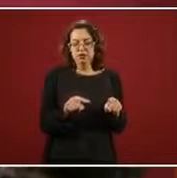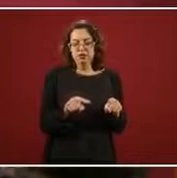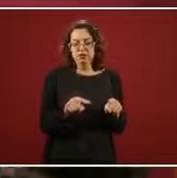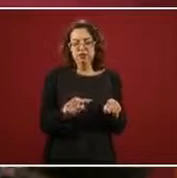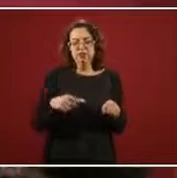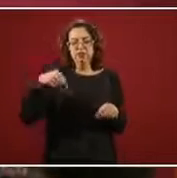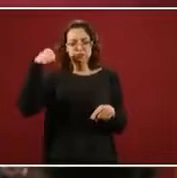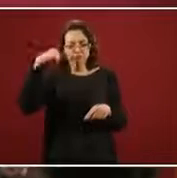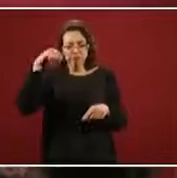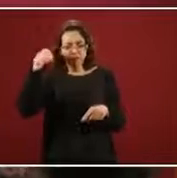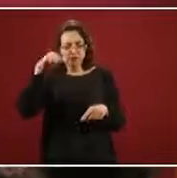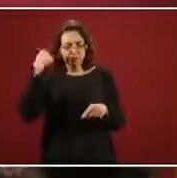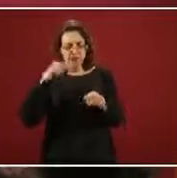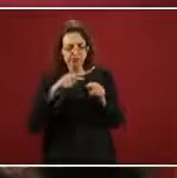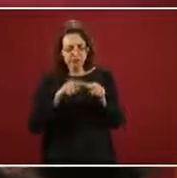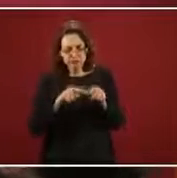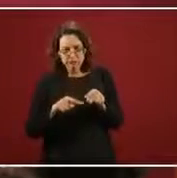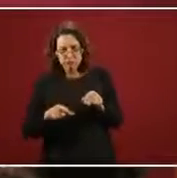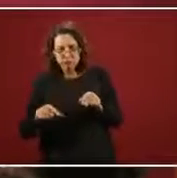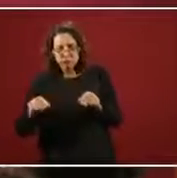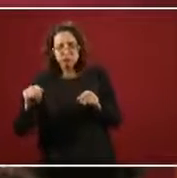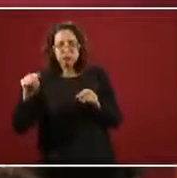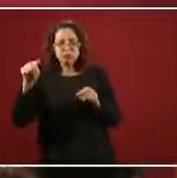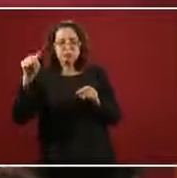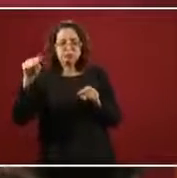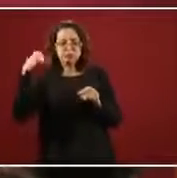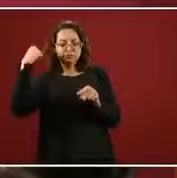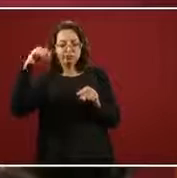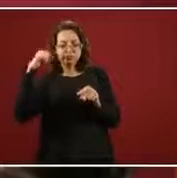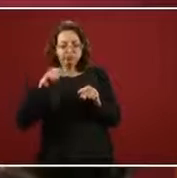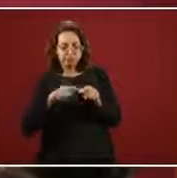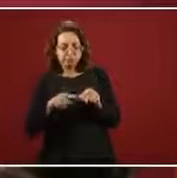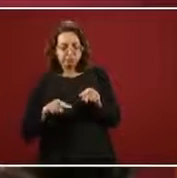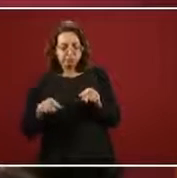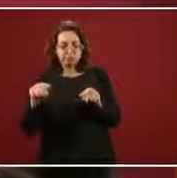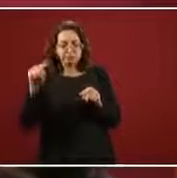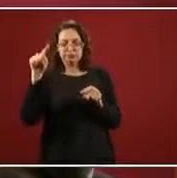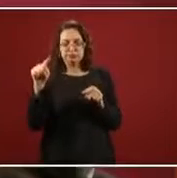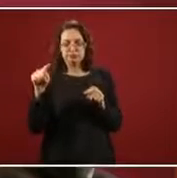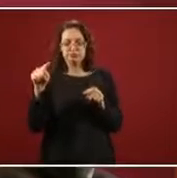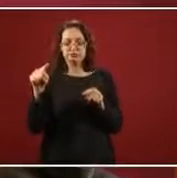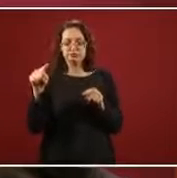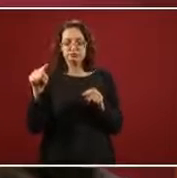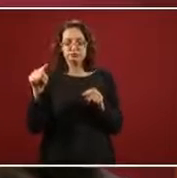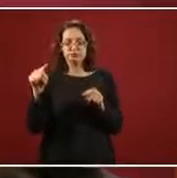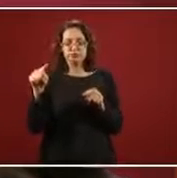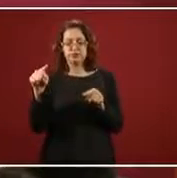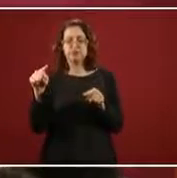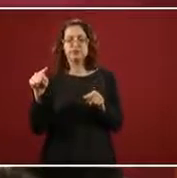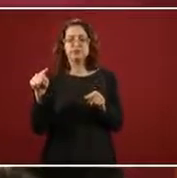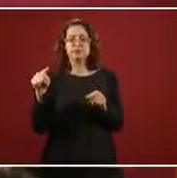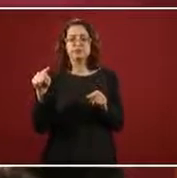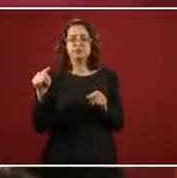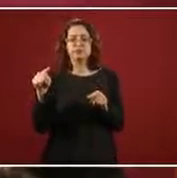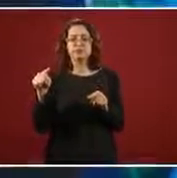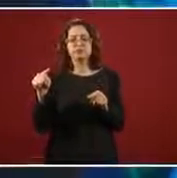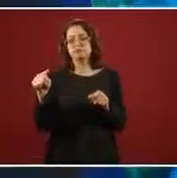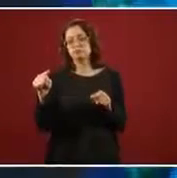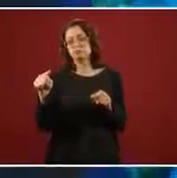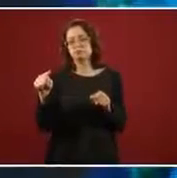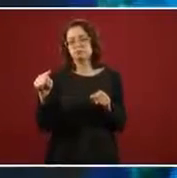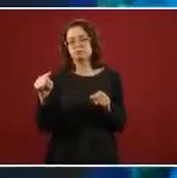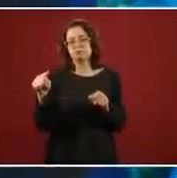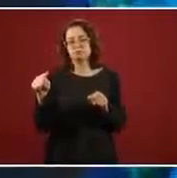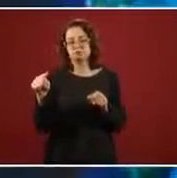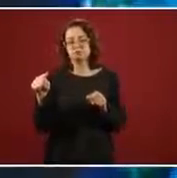entra Tabasco hasta aquí. Este es como el